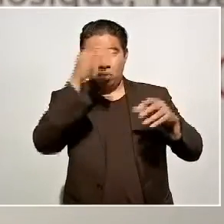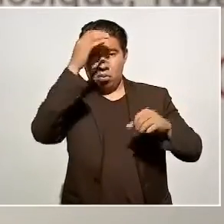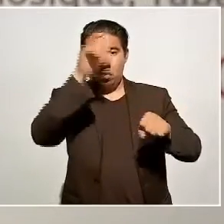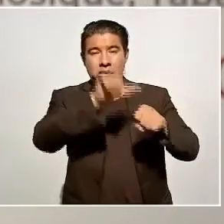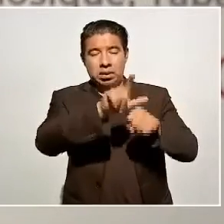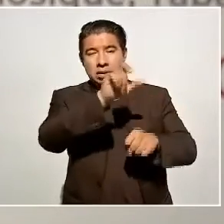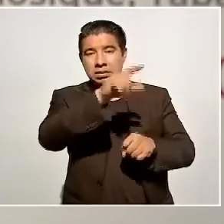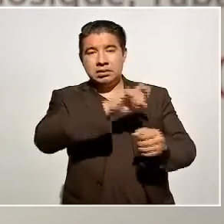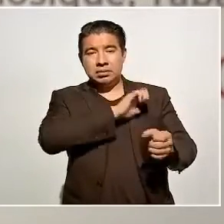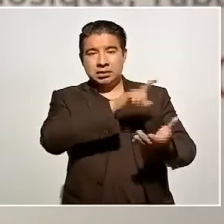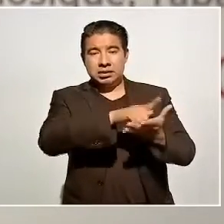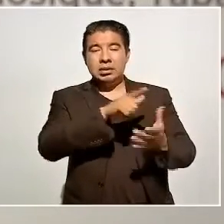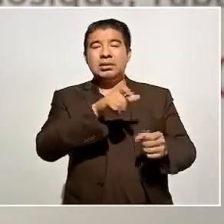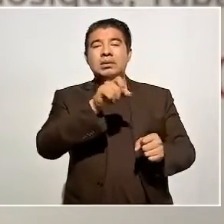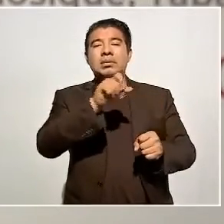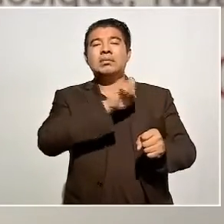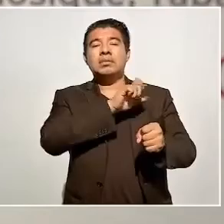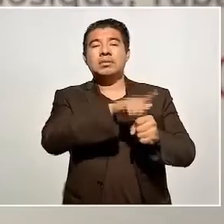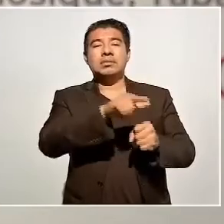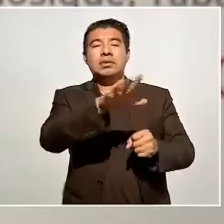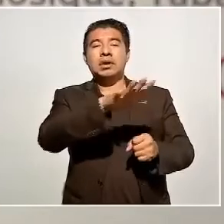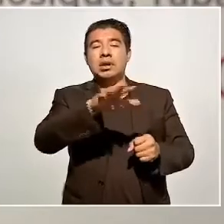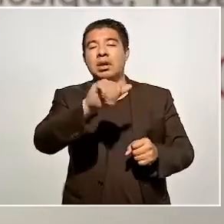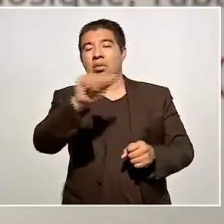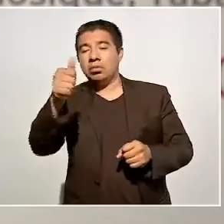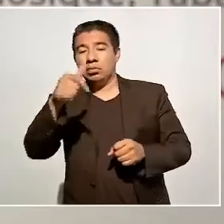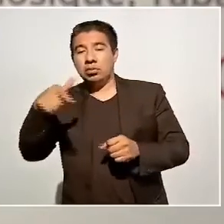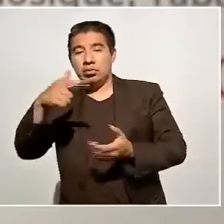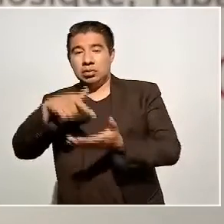del lado de Chiapas, Yaxchilán.